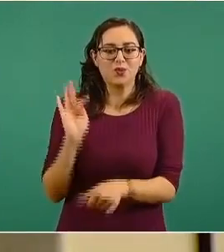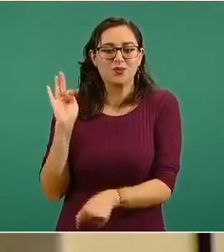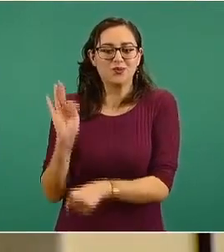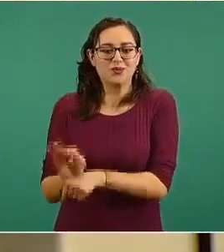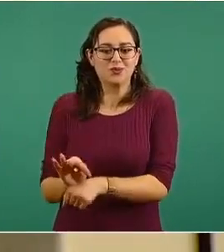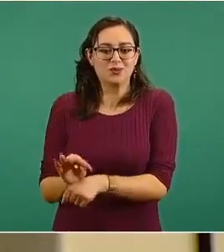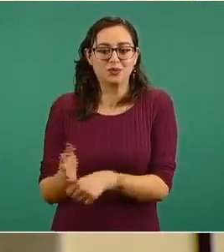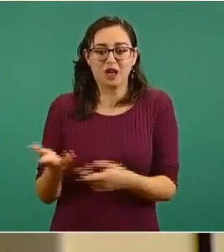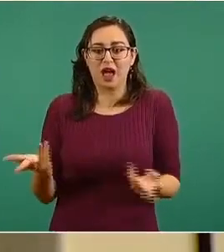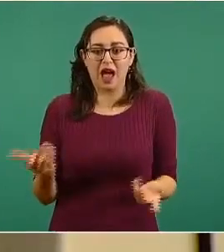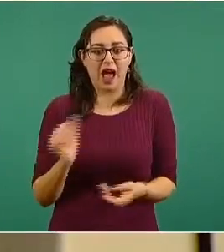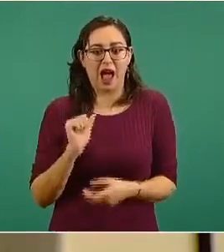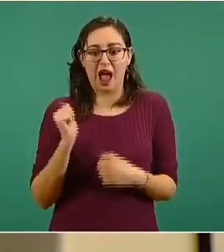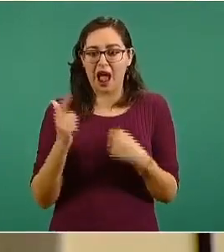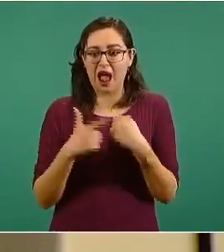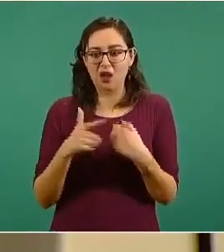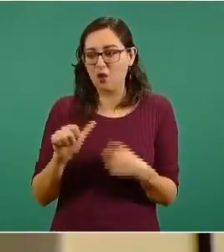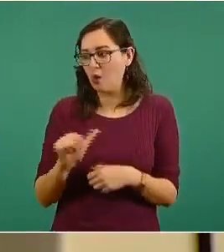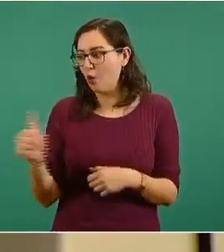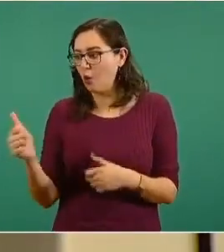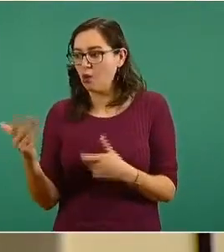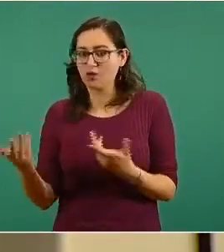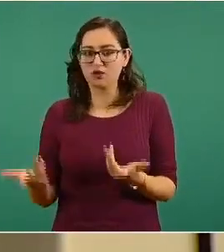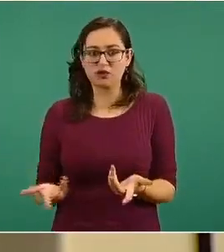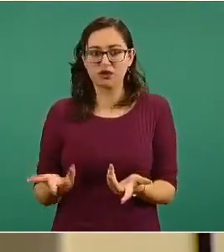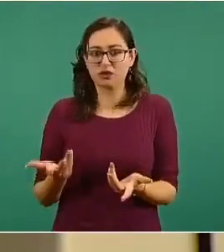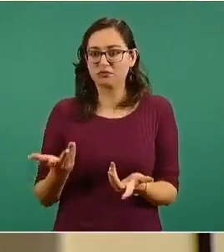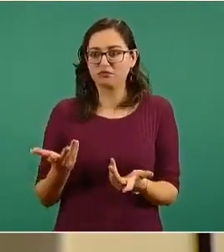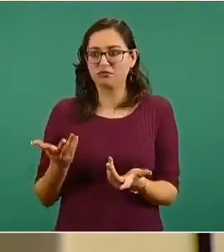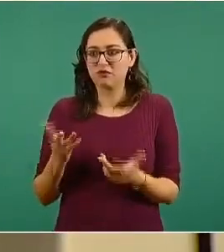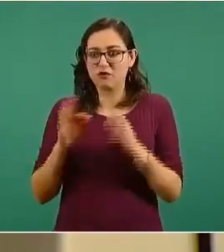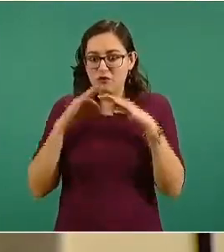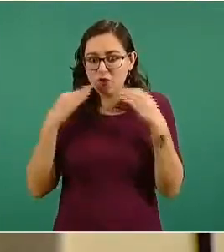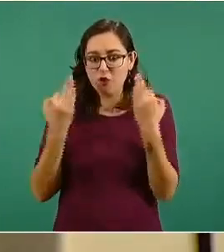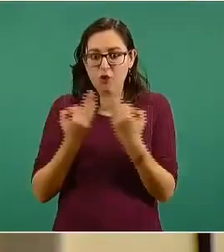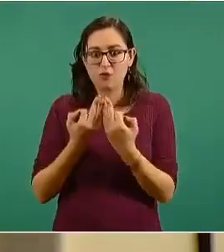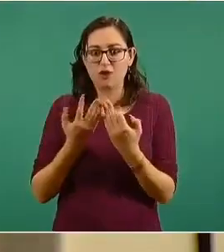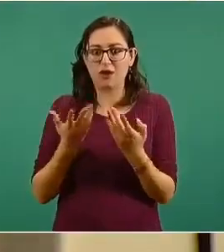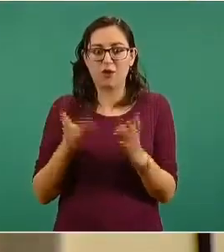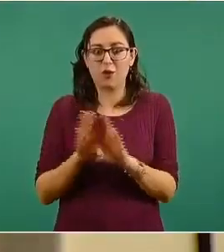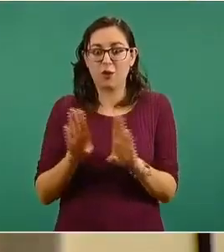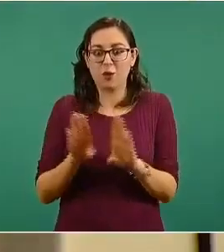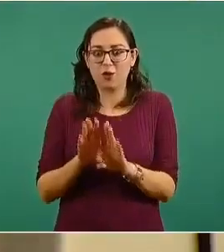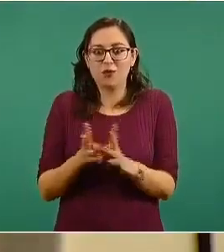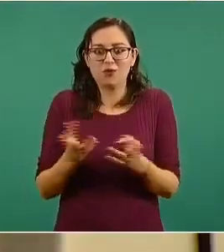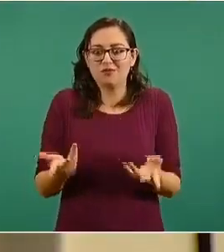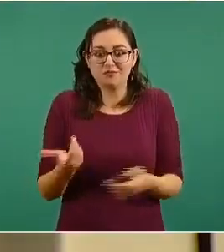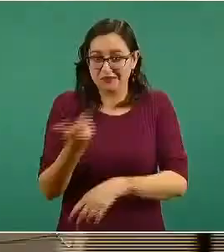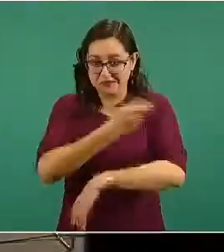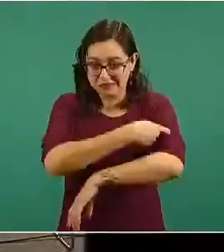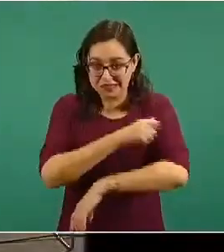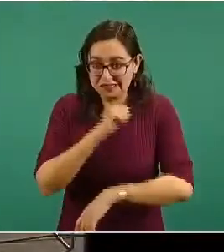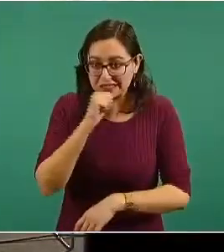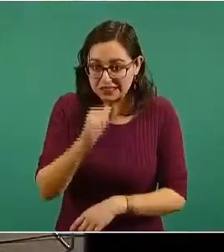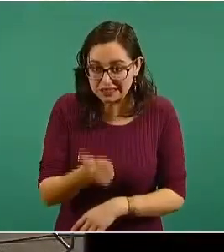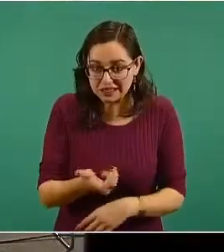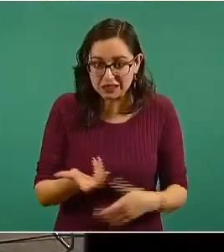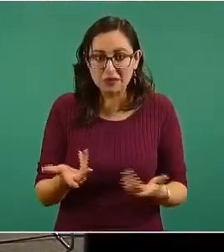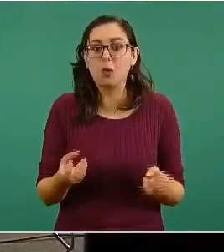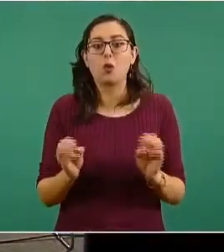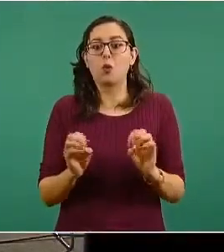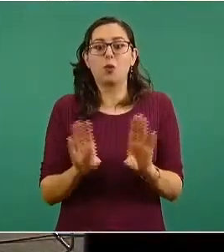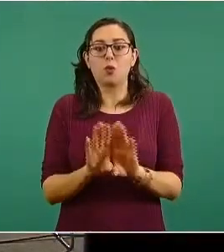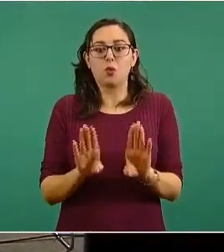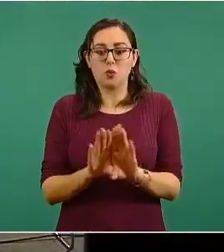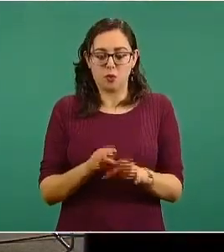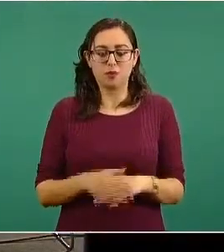vacuna? O sea, ¿hay otra propuesta que no sea, por ejemplo, Pfizer u otra, digamos, alternativa para ellos? Gracias. ¿Cómo no? Gracias. Yo le hablo